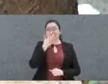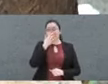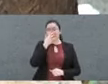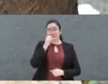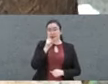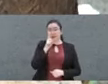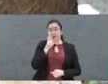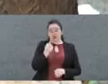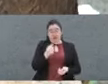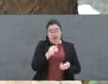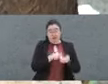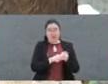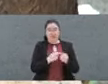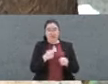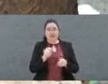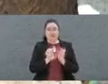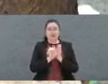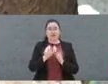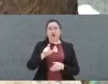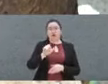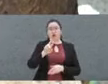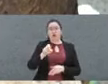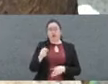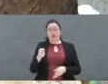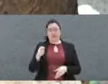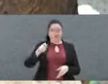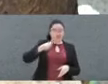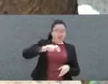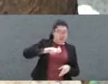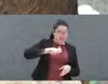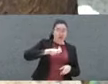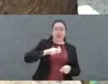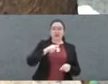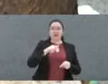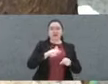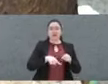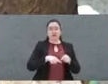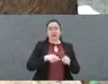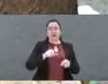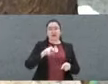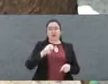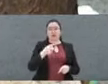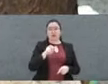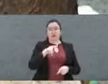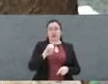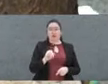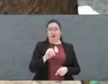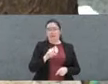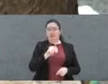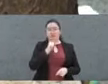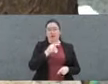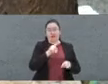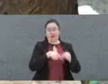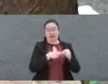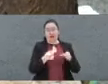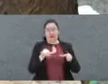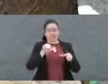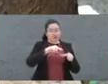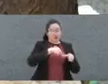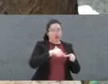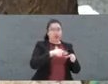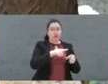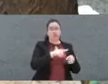adhiere desinfectante, cloro, sin haber retirado el nitrógeno amoniacal. El nitrógeno amoniacal tiene que removerse